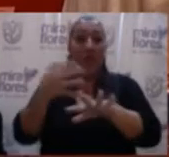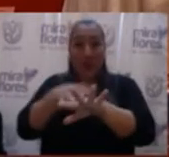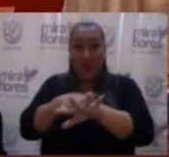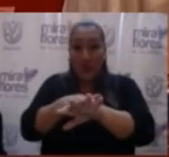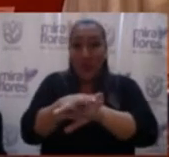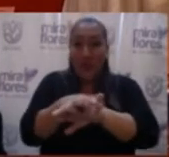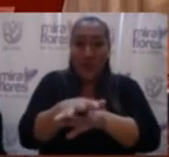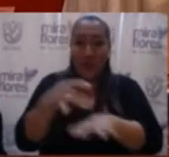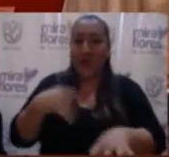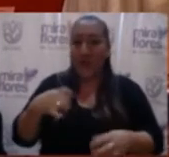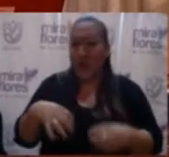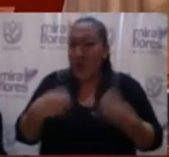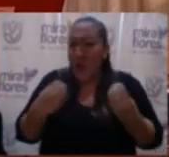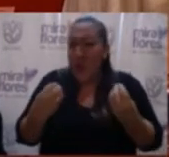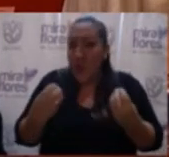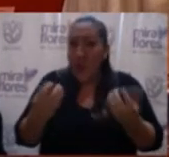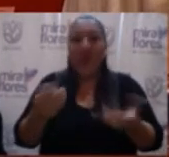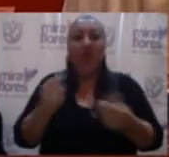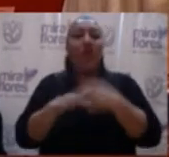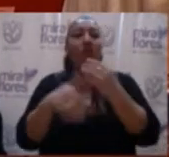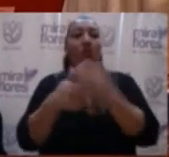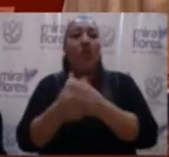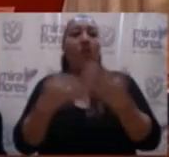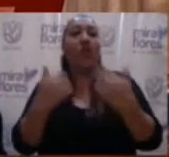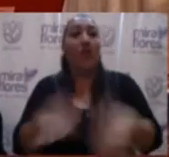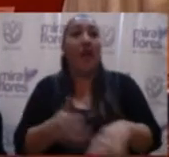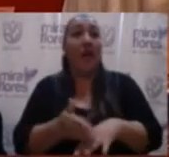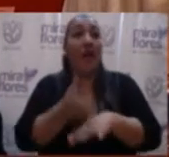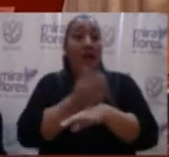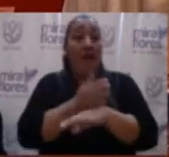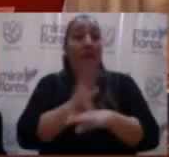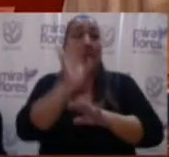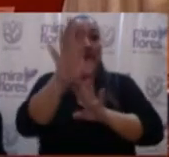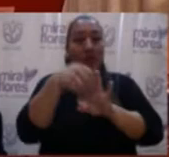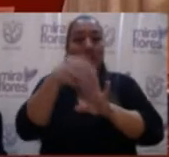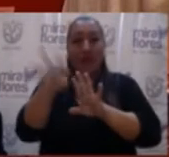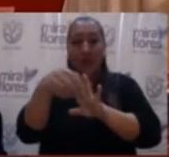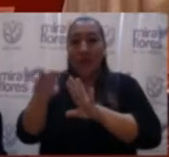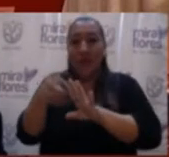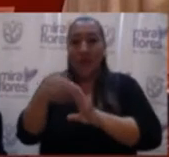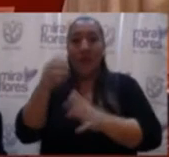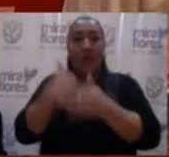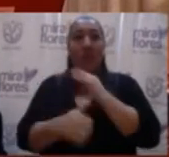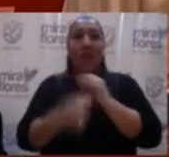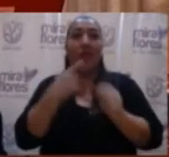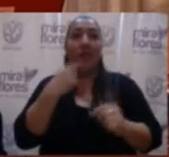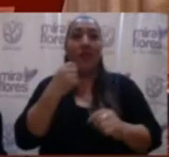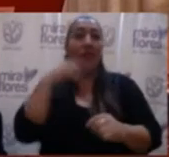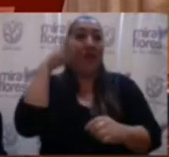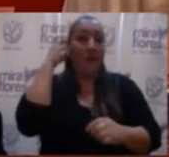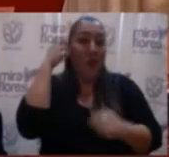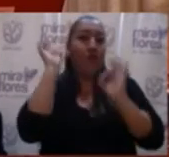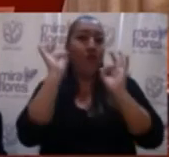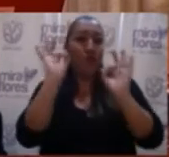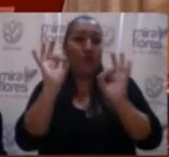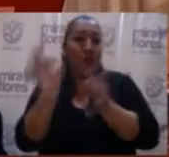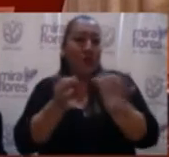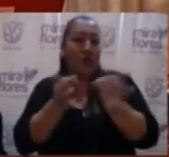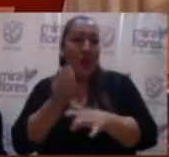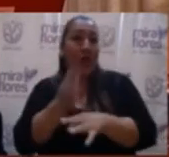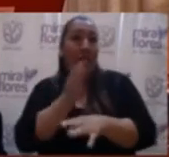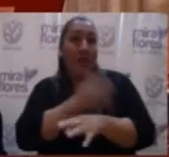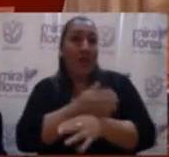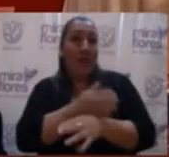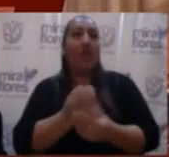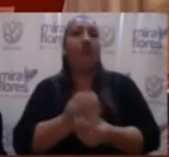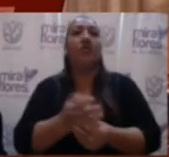social. Y mucho de lo que se ha recogido en esta práctica de Miraflores 2.0 fue lo que se mencionó ese día.